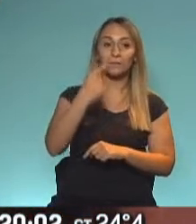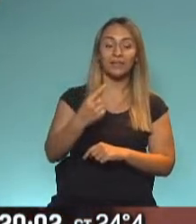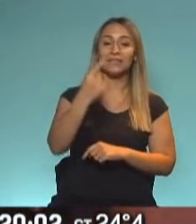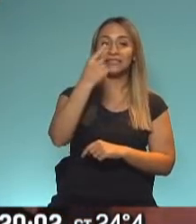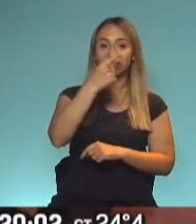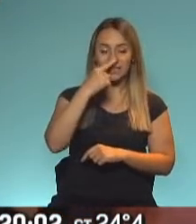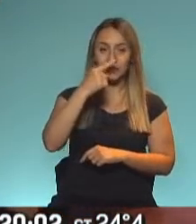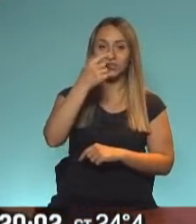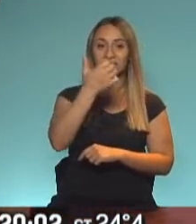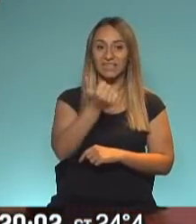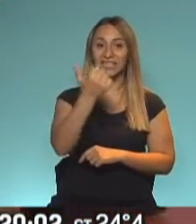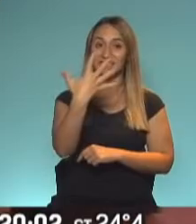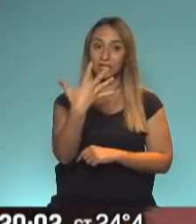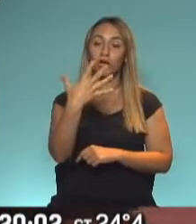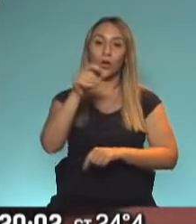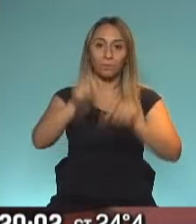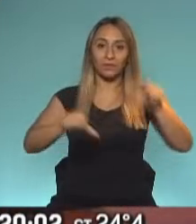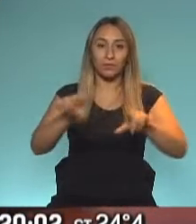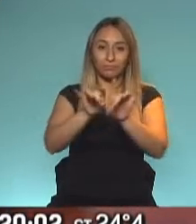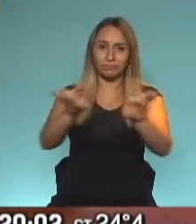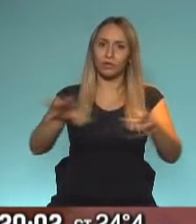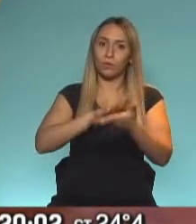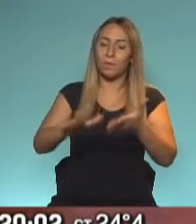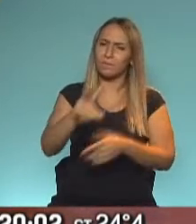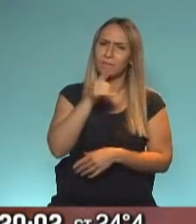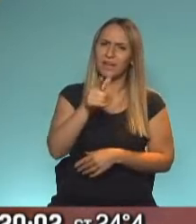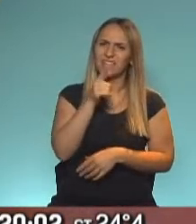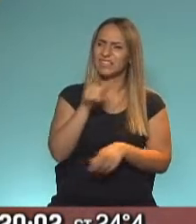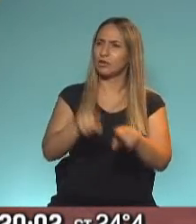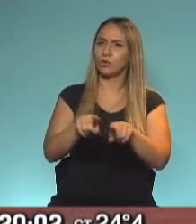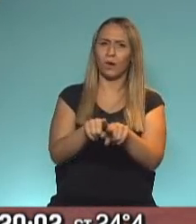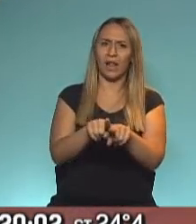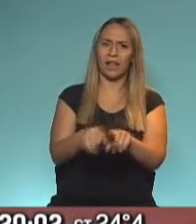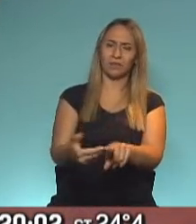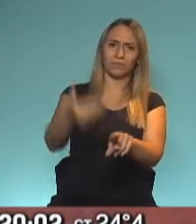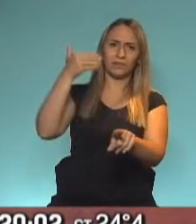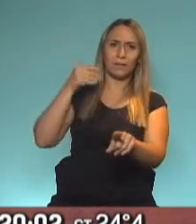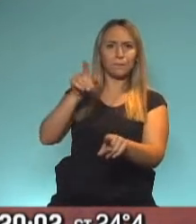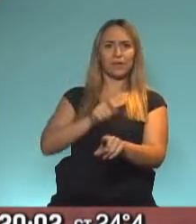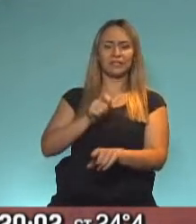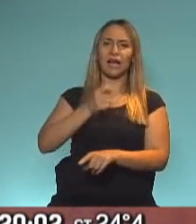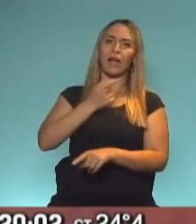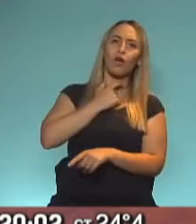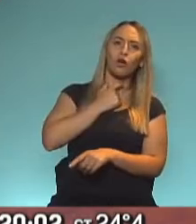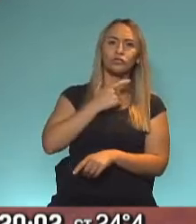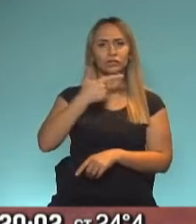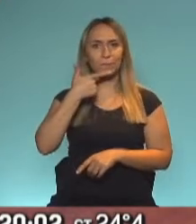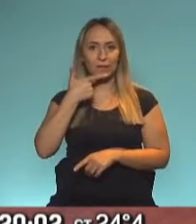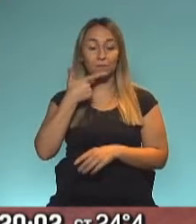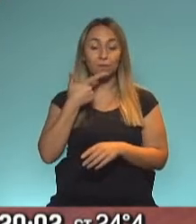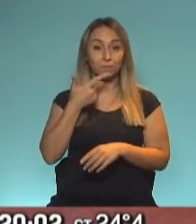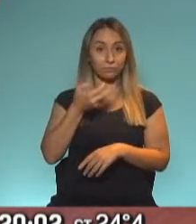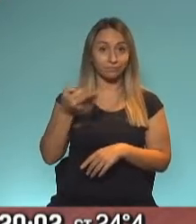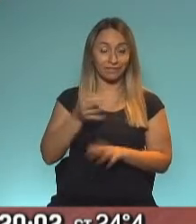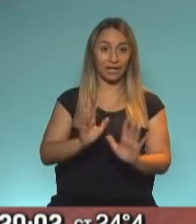11.765 casos de coronavirus. Parece un noticiero que se está abriendo en el mes de agosto, el mes de septiembre. Sí. Pero es así. Son esos